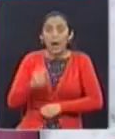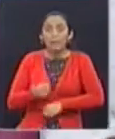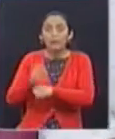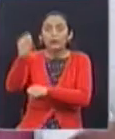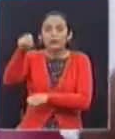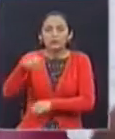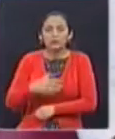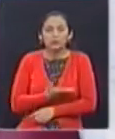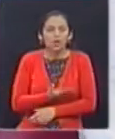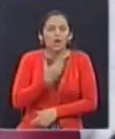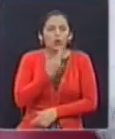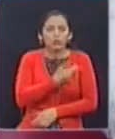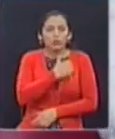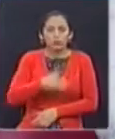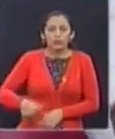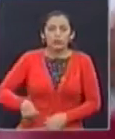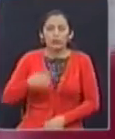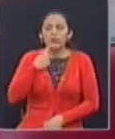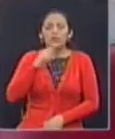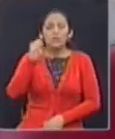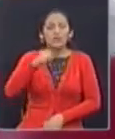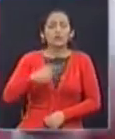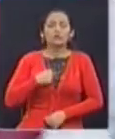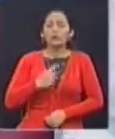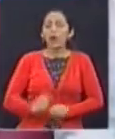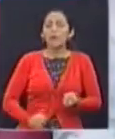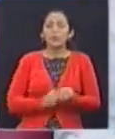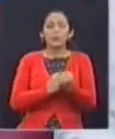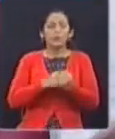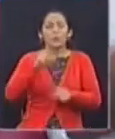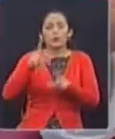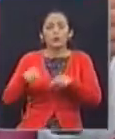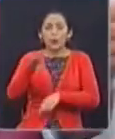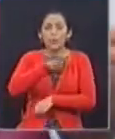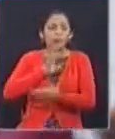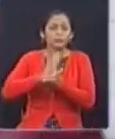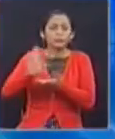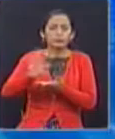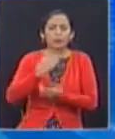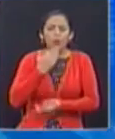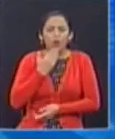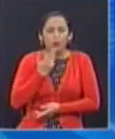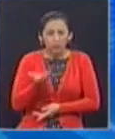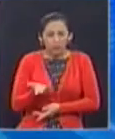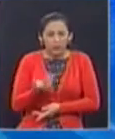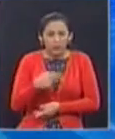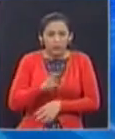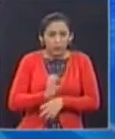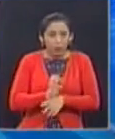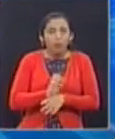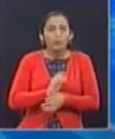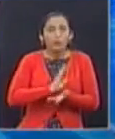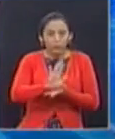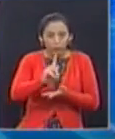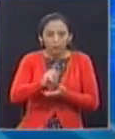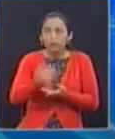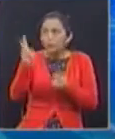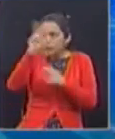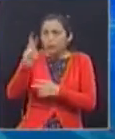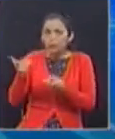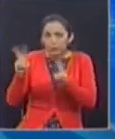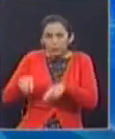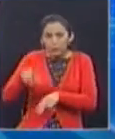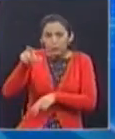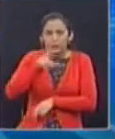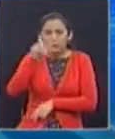mafias, las tienes que combatir aquí, más allá, en Venezuela, en Ecuador, donde estén esas mafias. Número uno. Número dos.